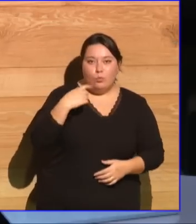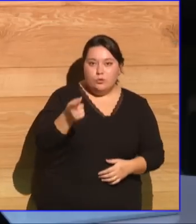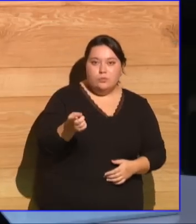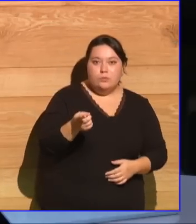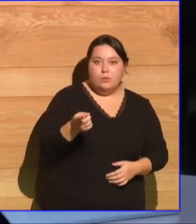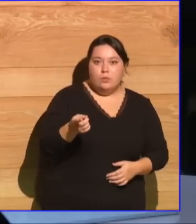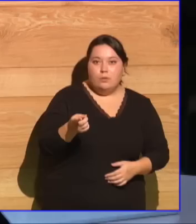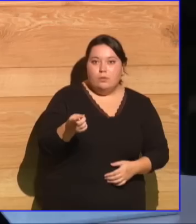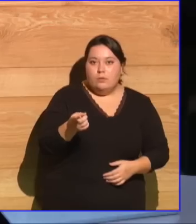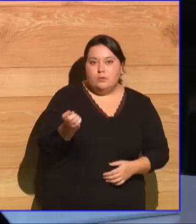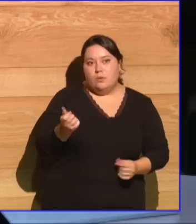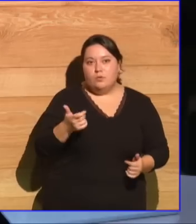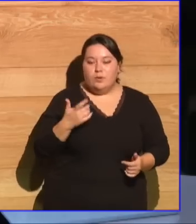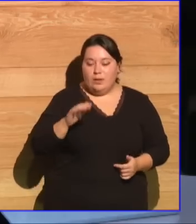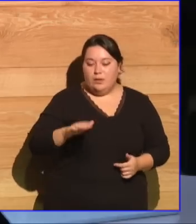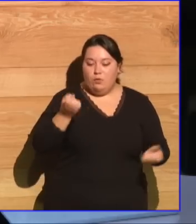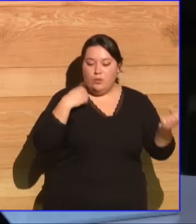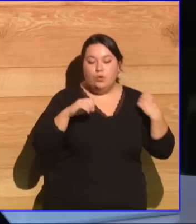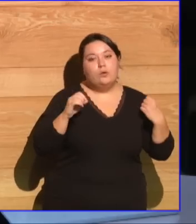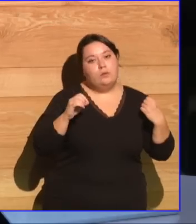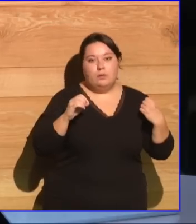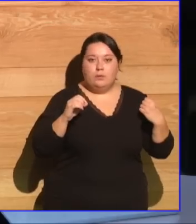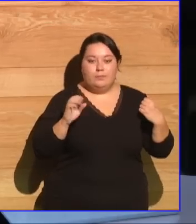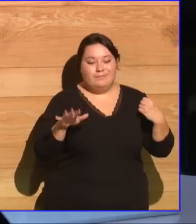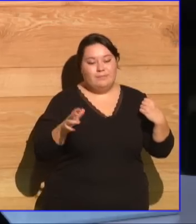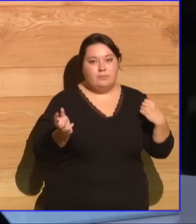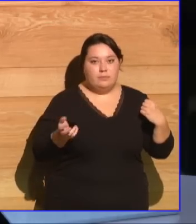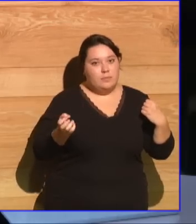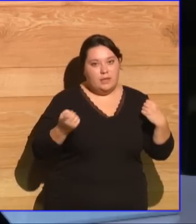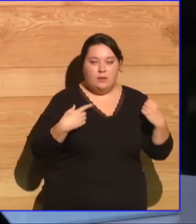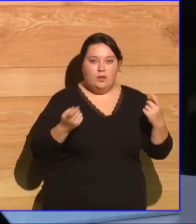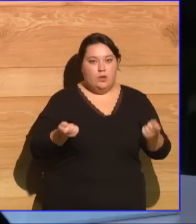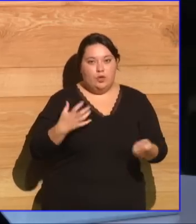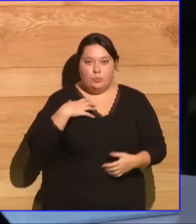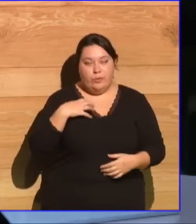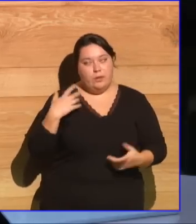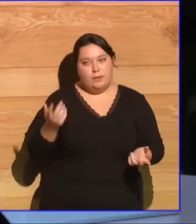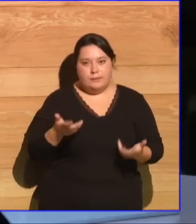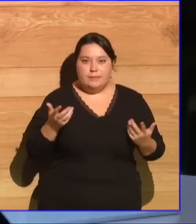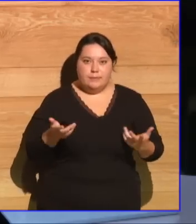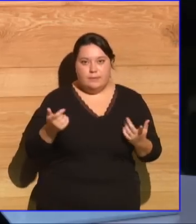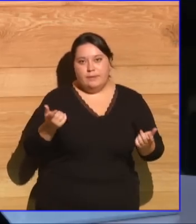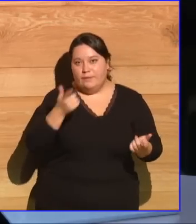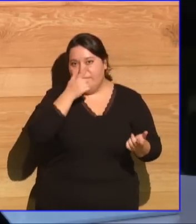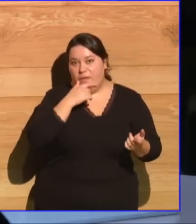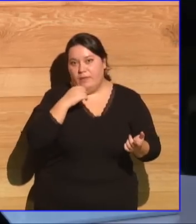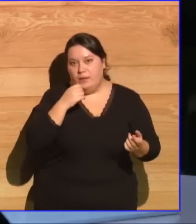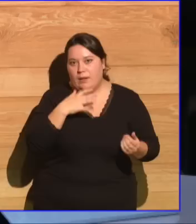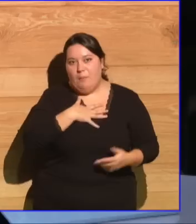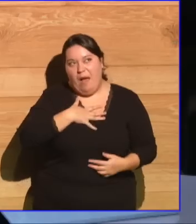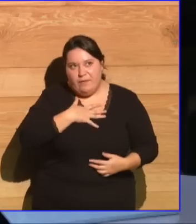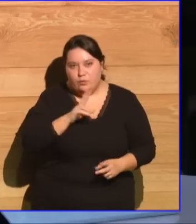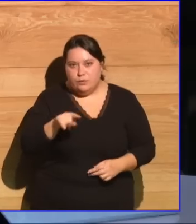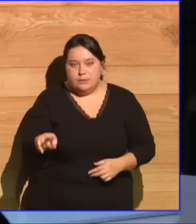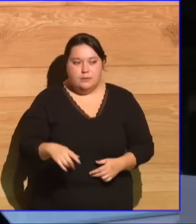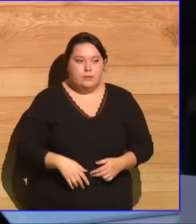Porque Christian Bale pues tenía esta cosa de niño actor que no había quien manejara y que no era particularmente amable. El